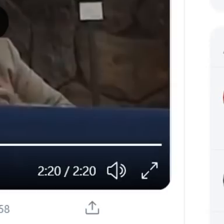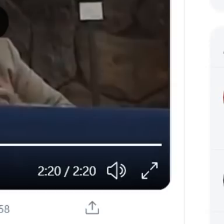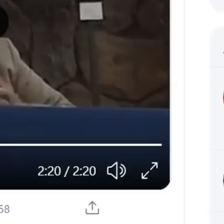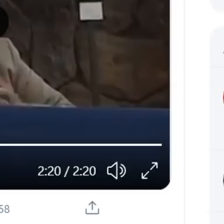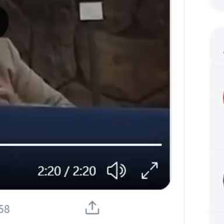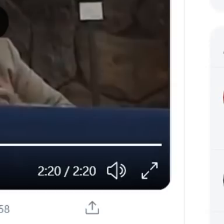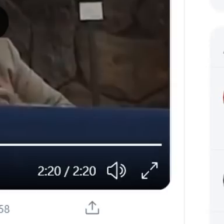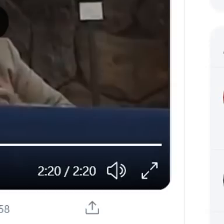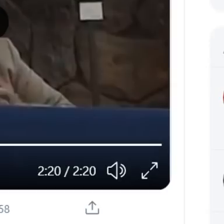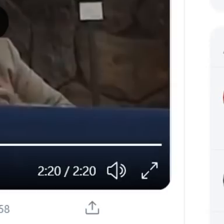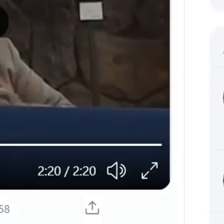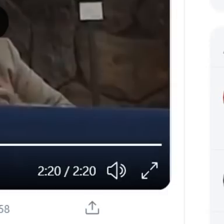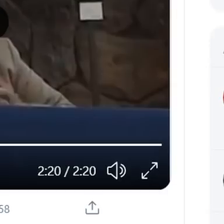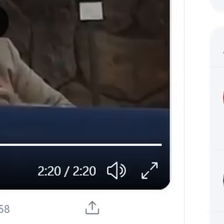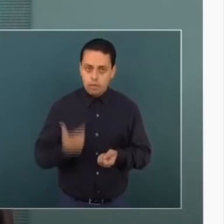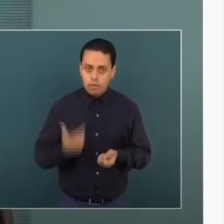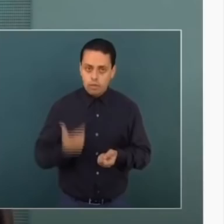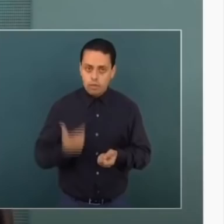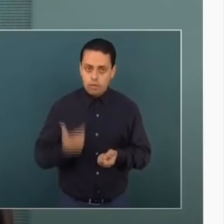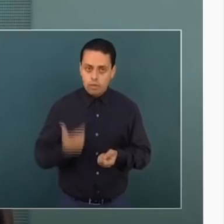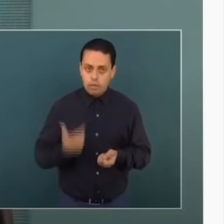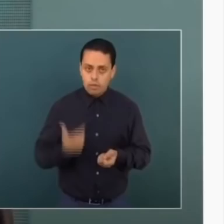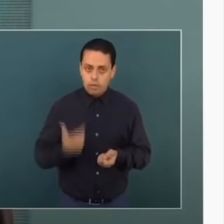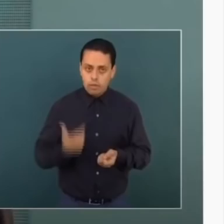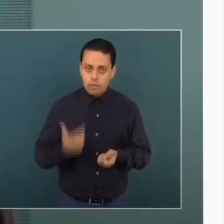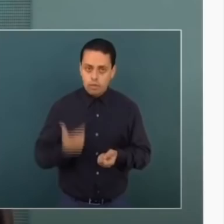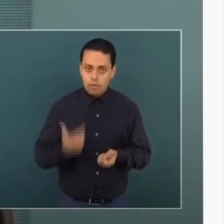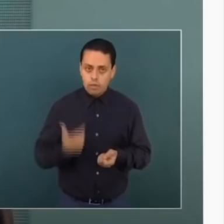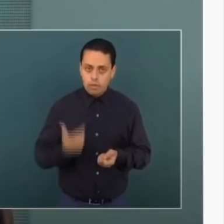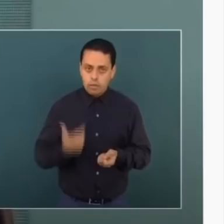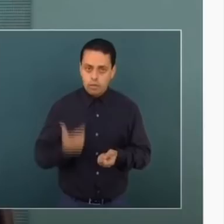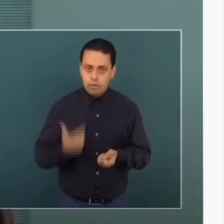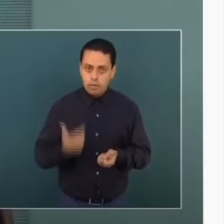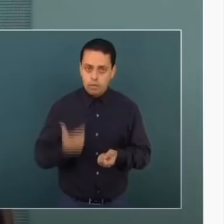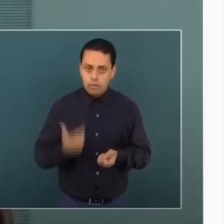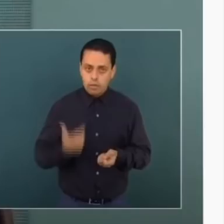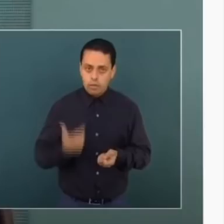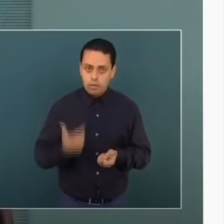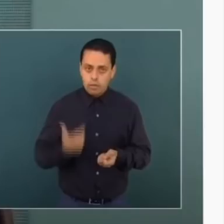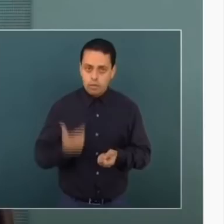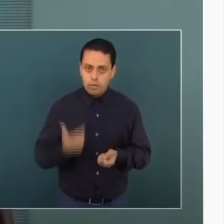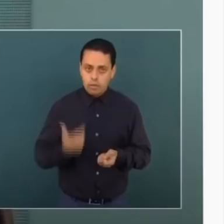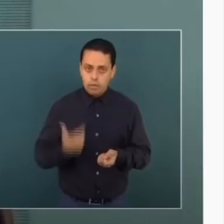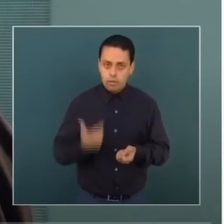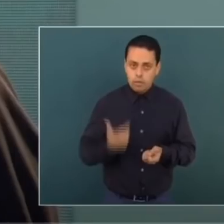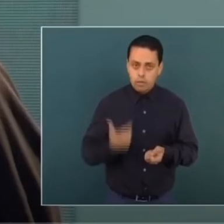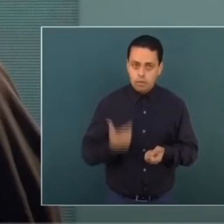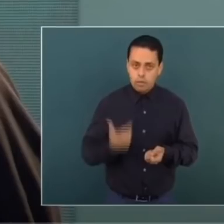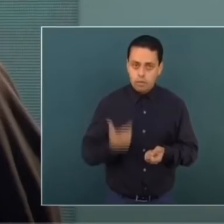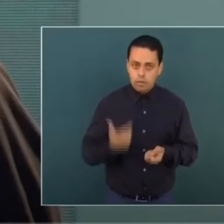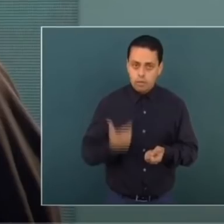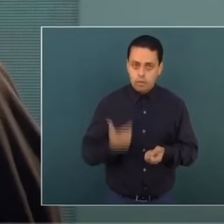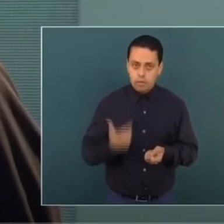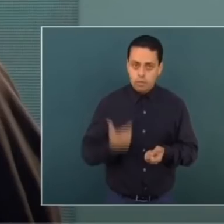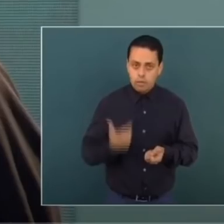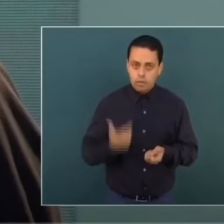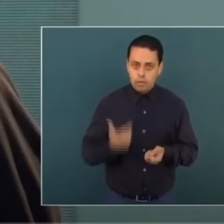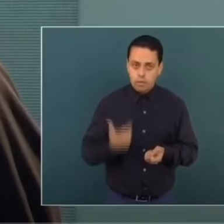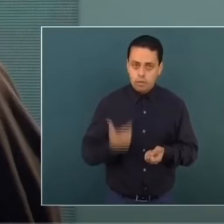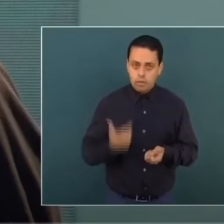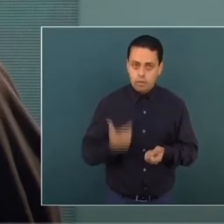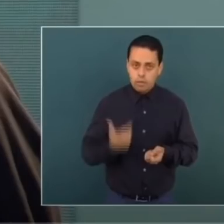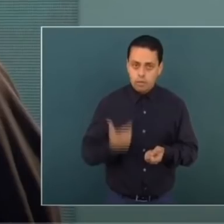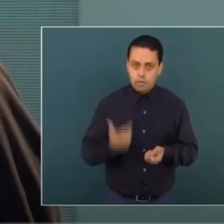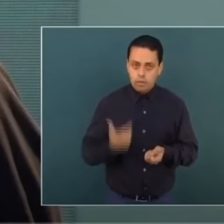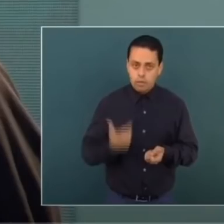Bueno, eso es lo que dice Anabel Hernández, pero el presidente fue más contundente. Aquí tiene a nuestro presidente Andrés Manuel López Obrador al respecto